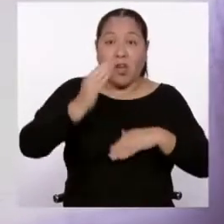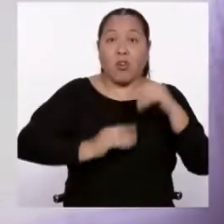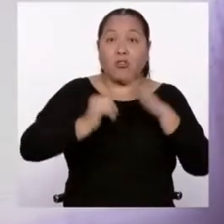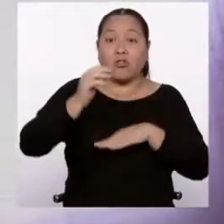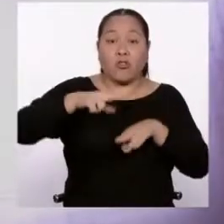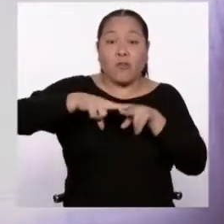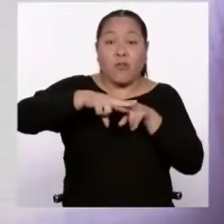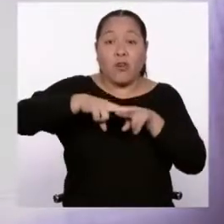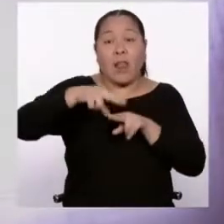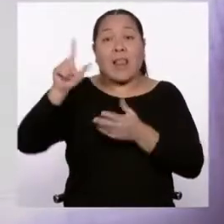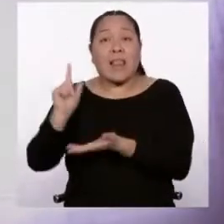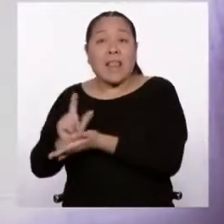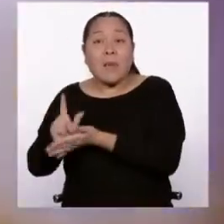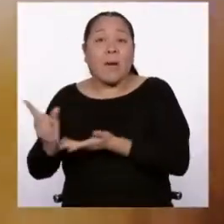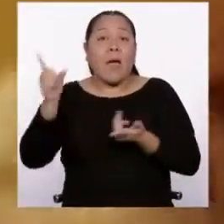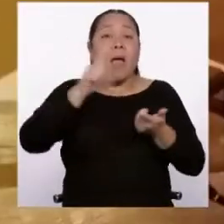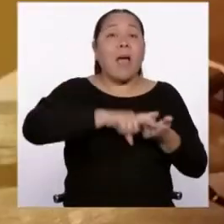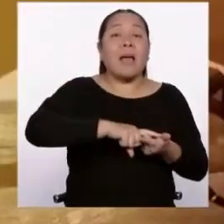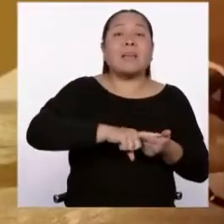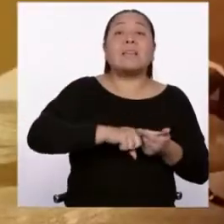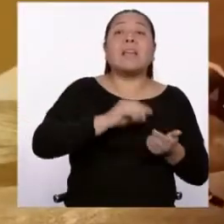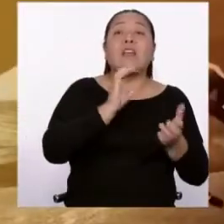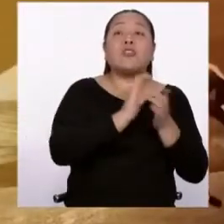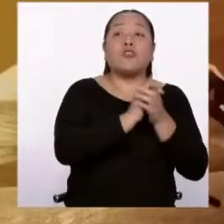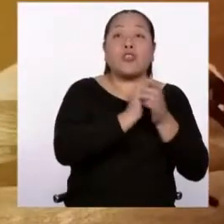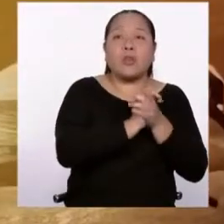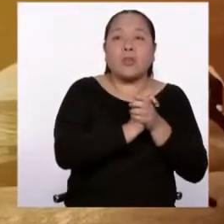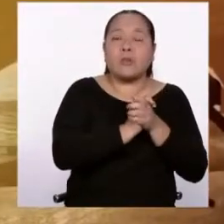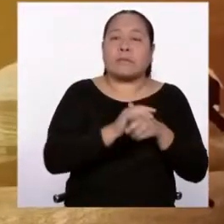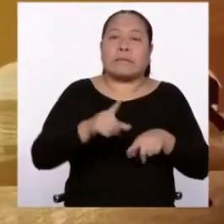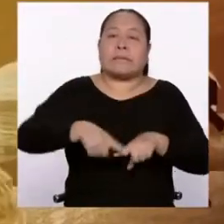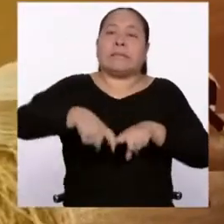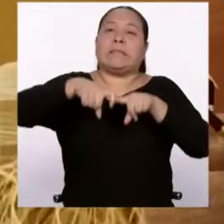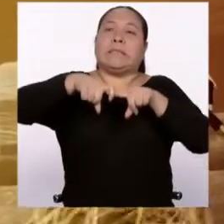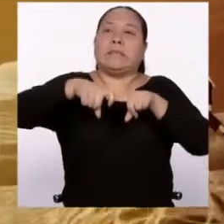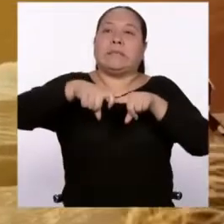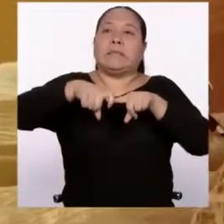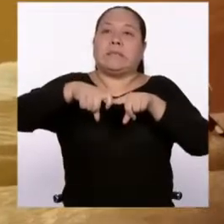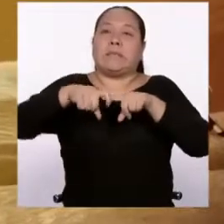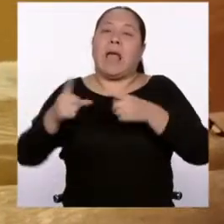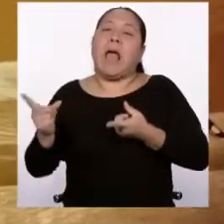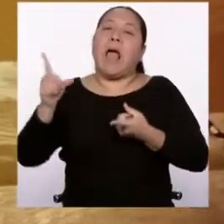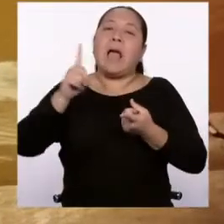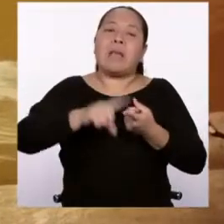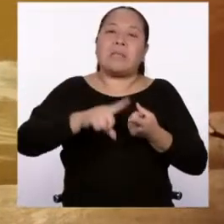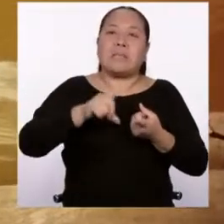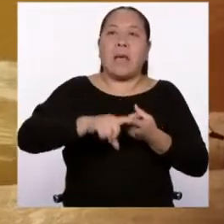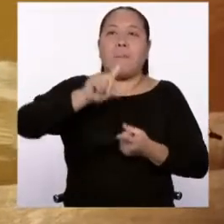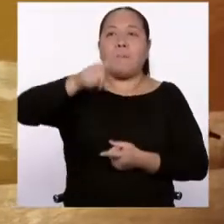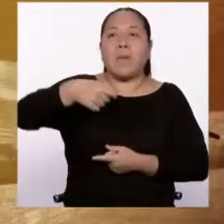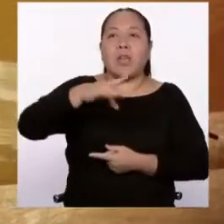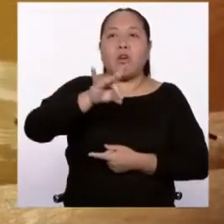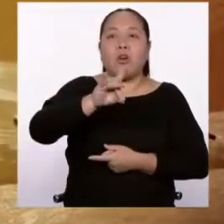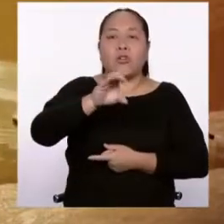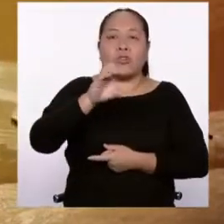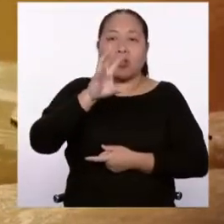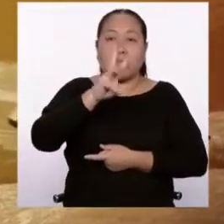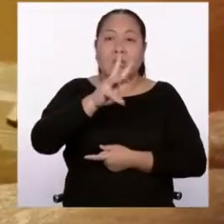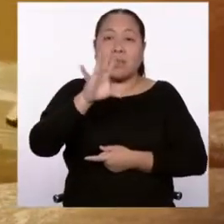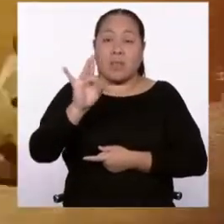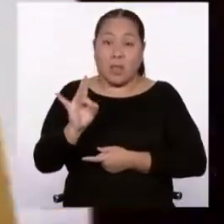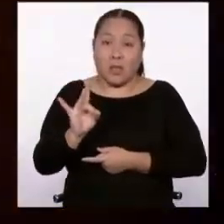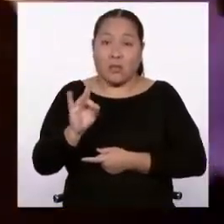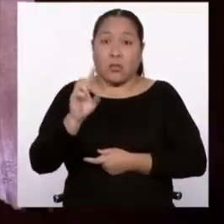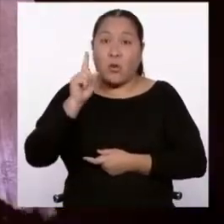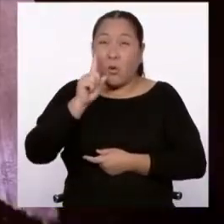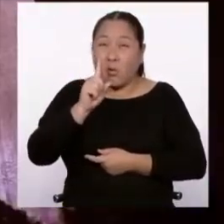Lima-Chorrillos, sobrevino un periodo de estancamiento que duraría hasta 1868. En una